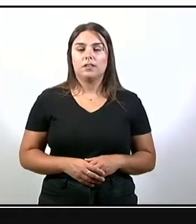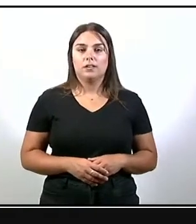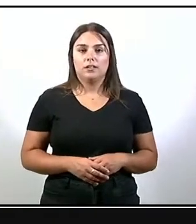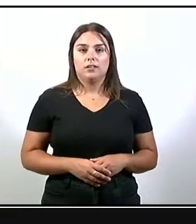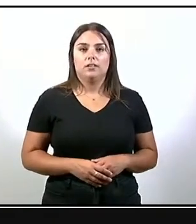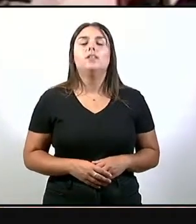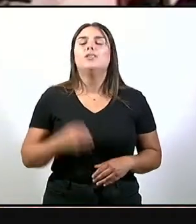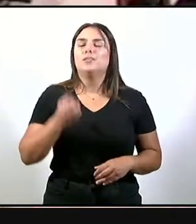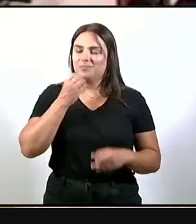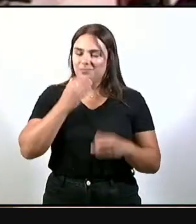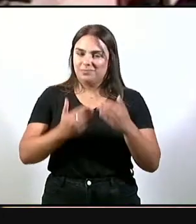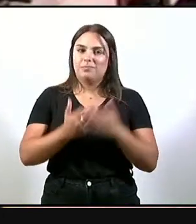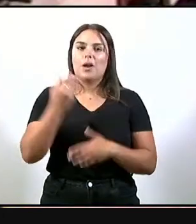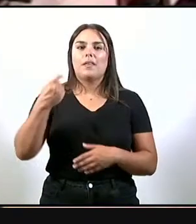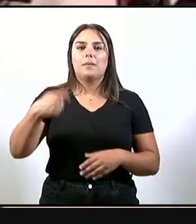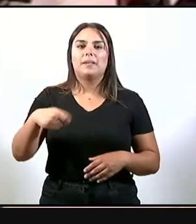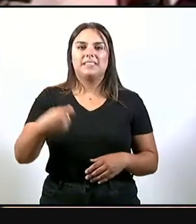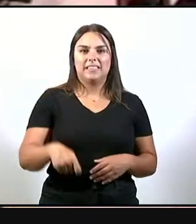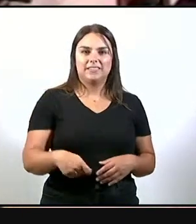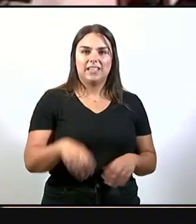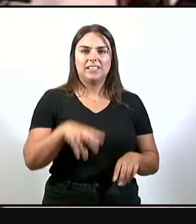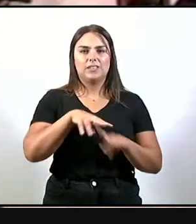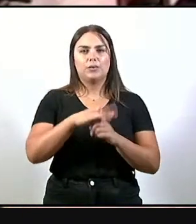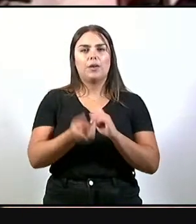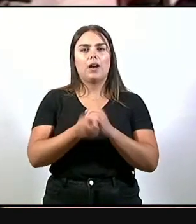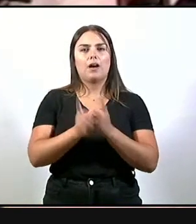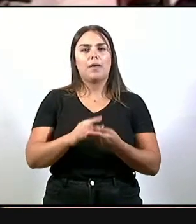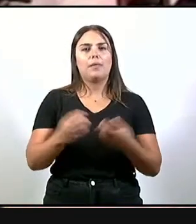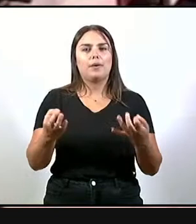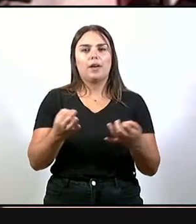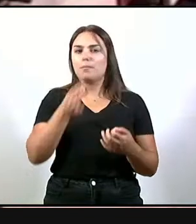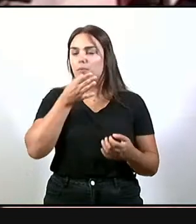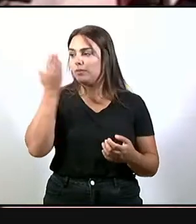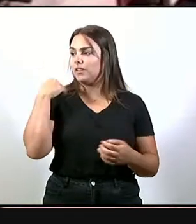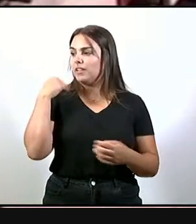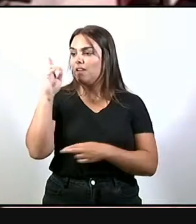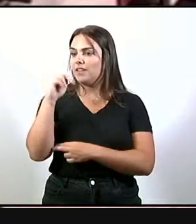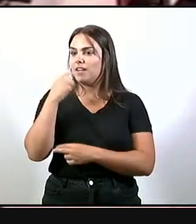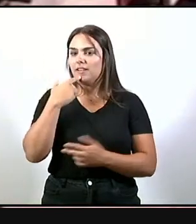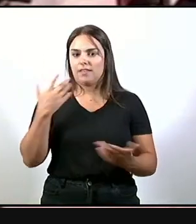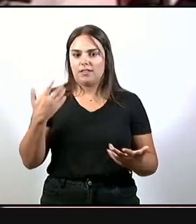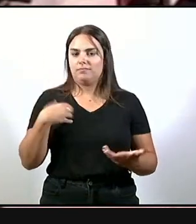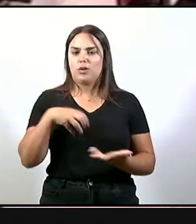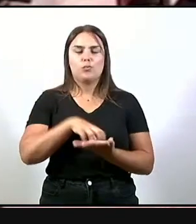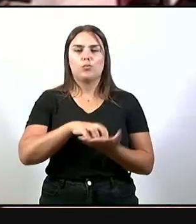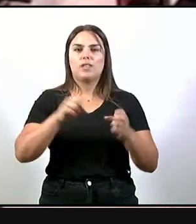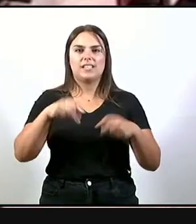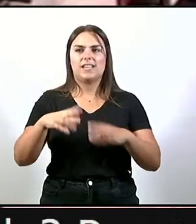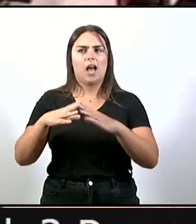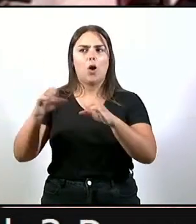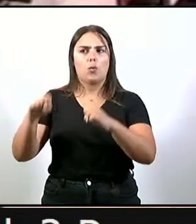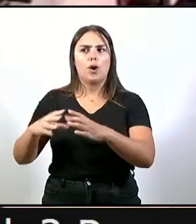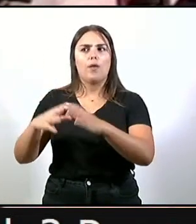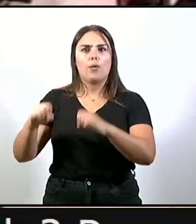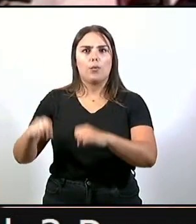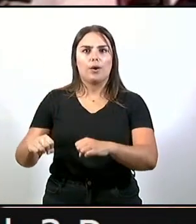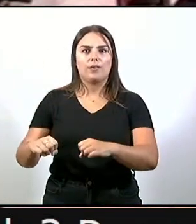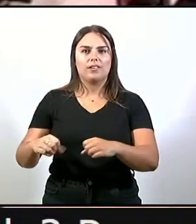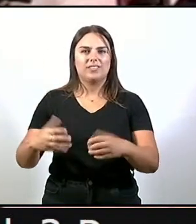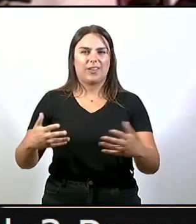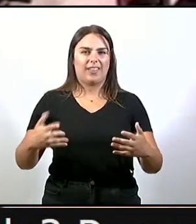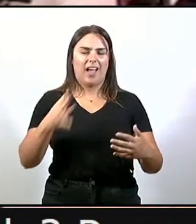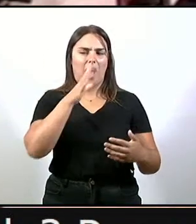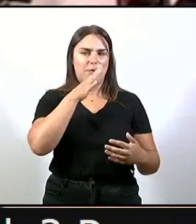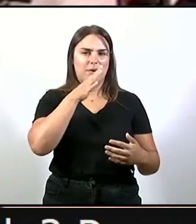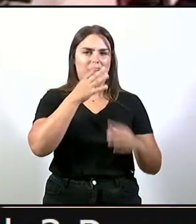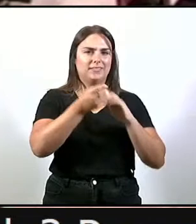Buenos días, presidente. ¿Qué ha cambiado? Porque el pasado viernes usted decía que no le cabía la menor duda de que había un acuerdo. ¿Qué interpretación